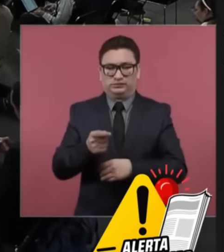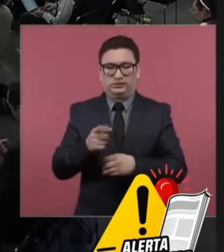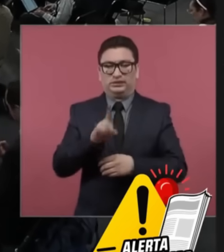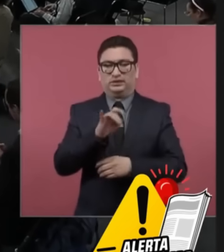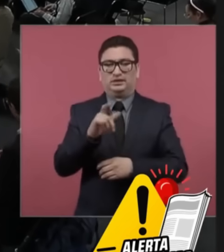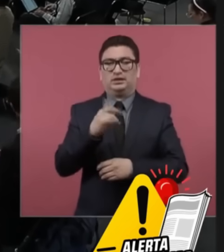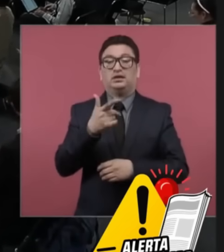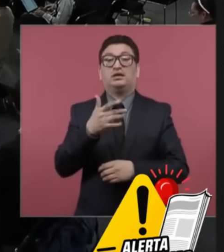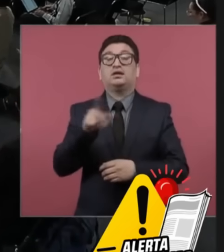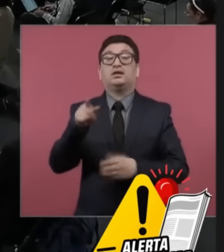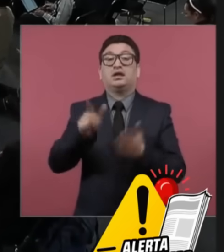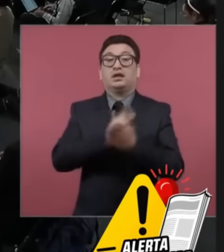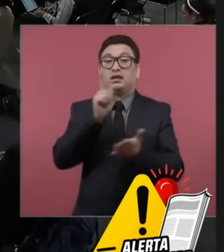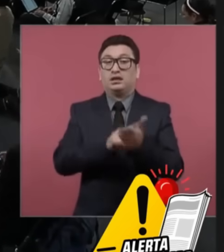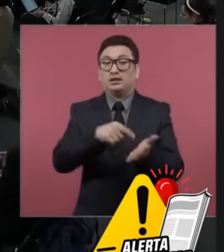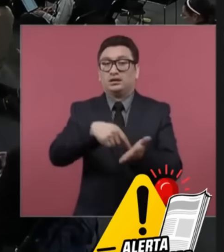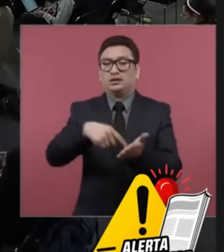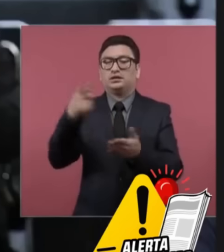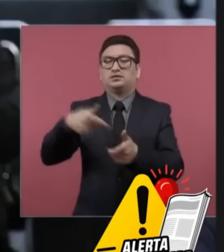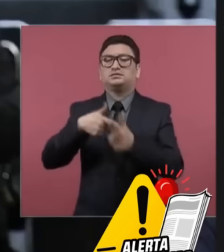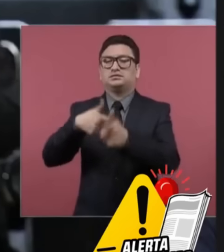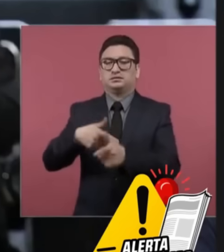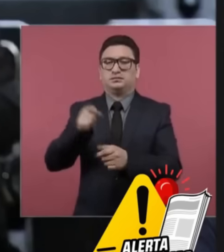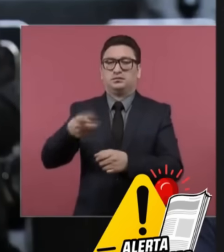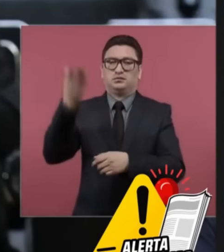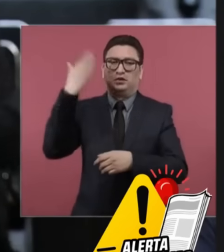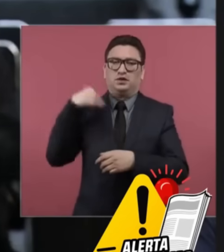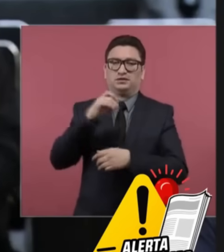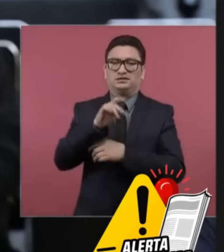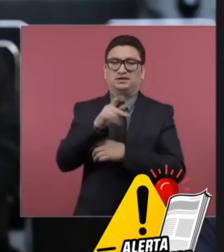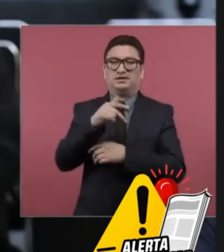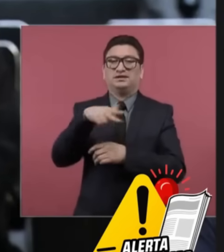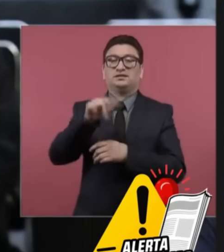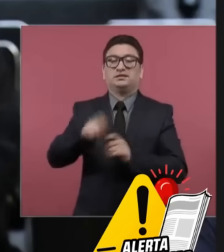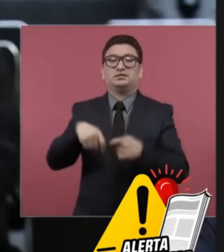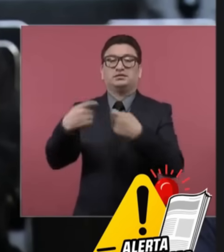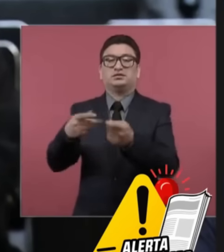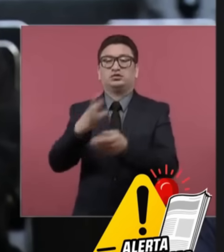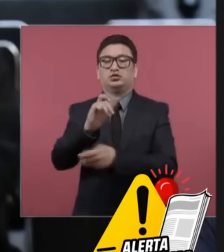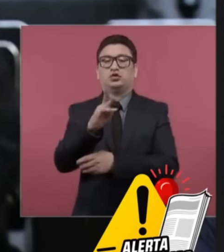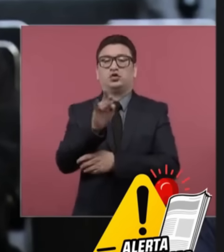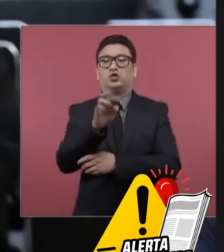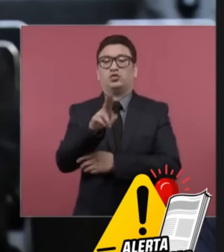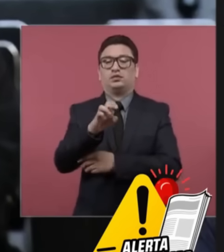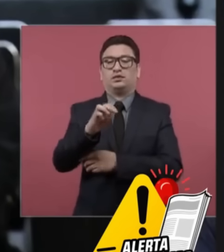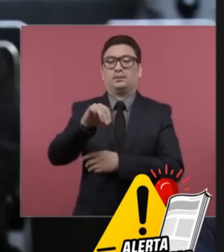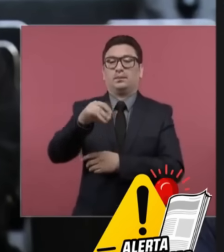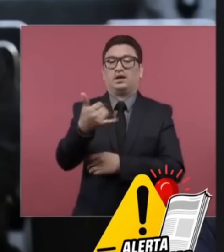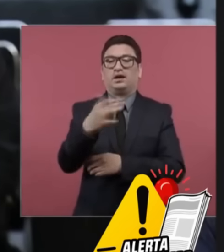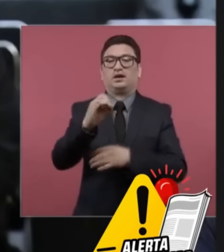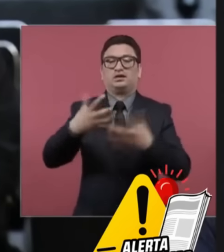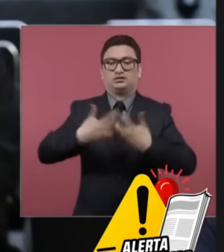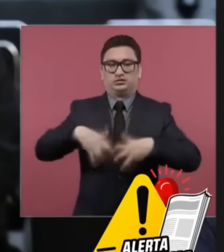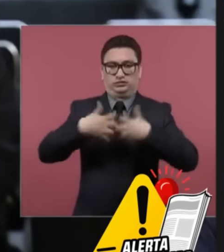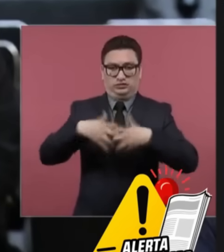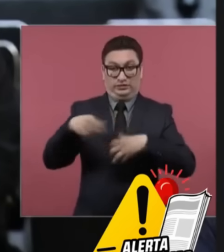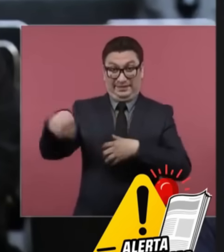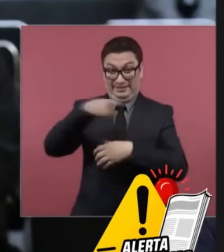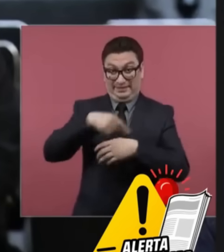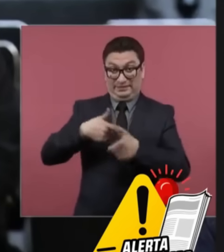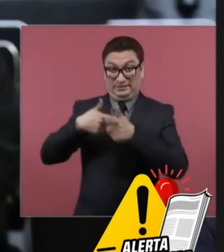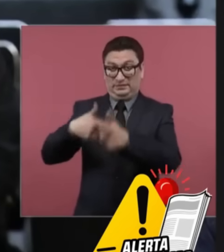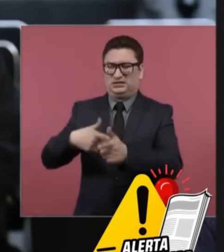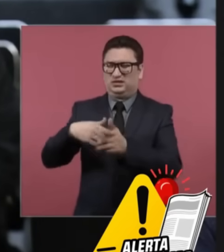y que permanezcan estos aspectos que mencionaba del tiempo de Salinas, pues es la empresa Cobre del Mayo. Detrás de esta empresa, mediante todo